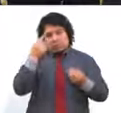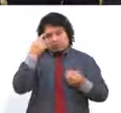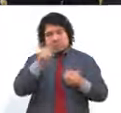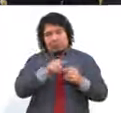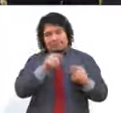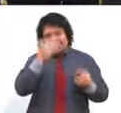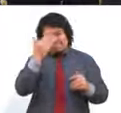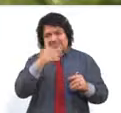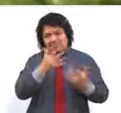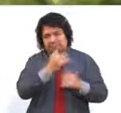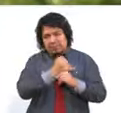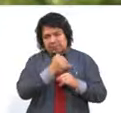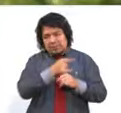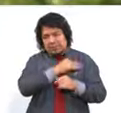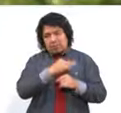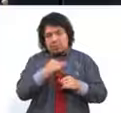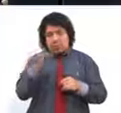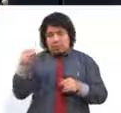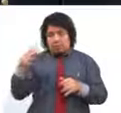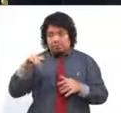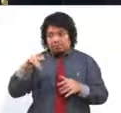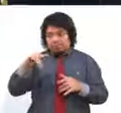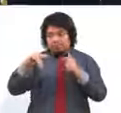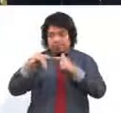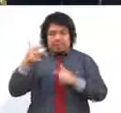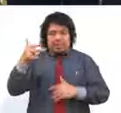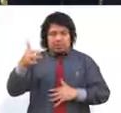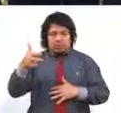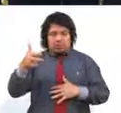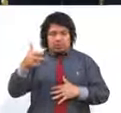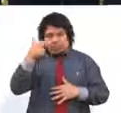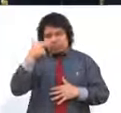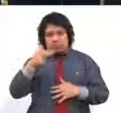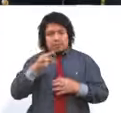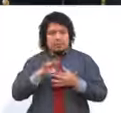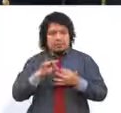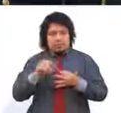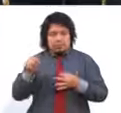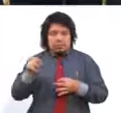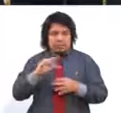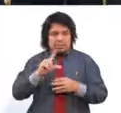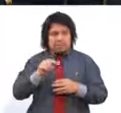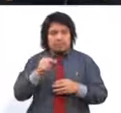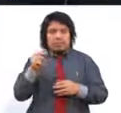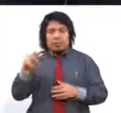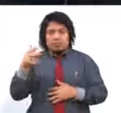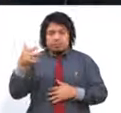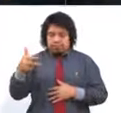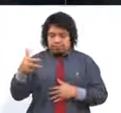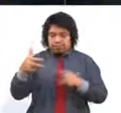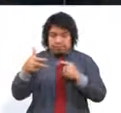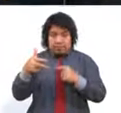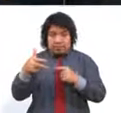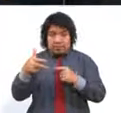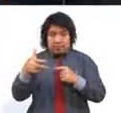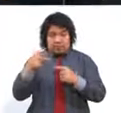distancia. Tienen una cámara que, bueno, ya ahorita nos pueden ser más específicos nuestros compañeros, pero tienen una cámara